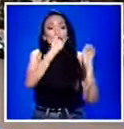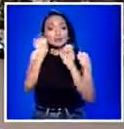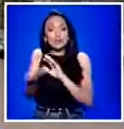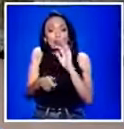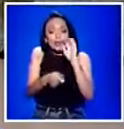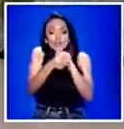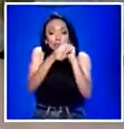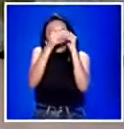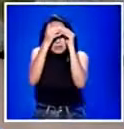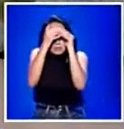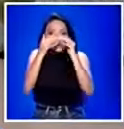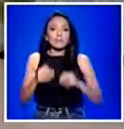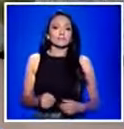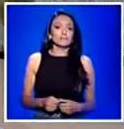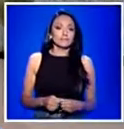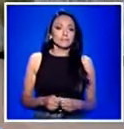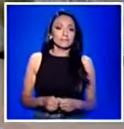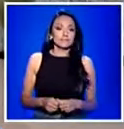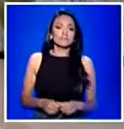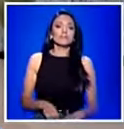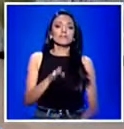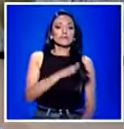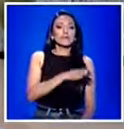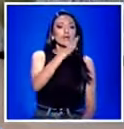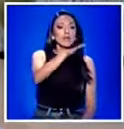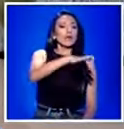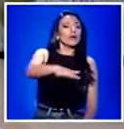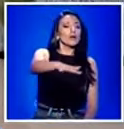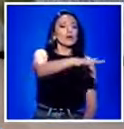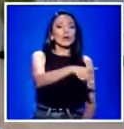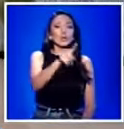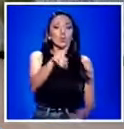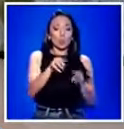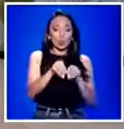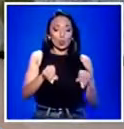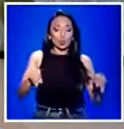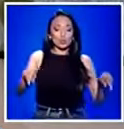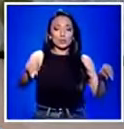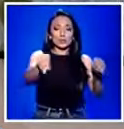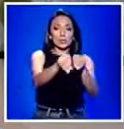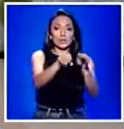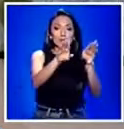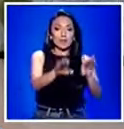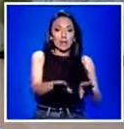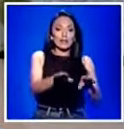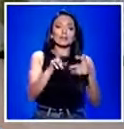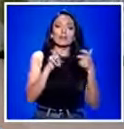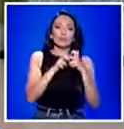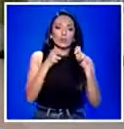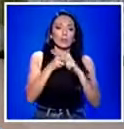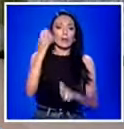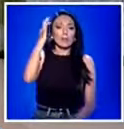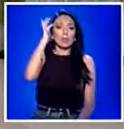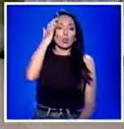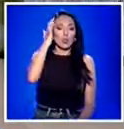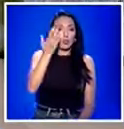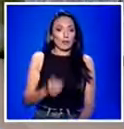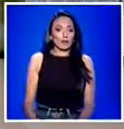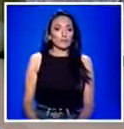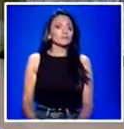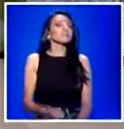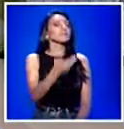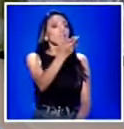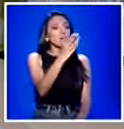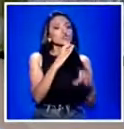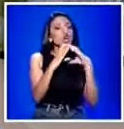Aún nuestro equipo móvil se trasladó hasta el sector de Ponciano, donde un terreno es la preocupación diaria de los vecinos. Vamos a